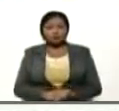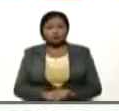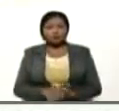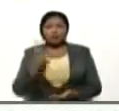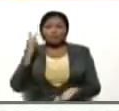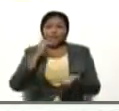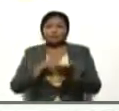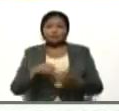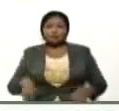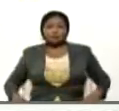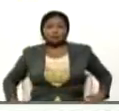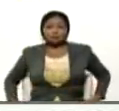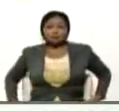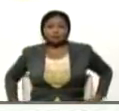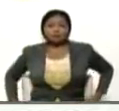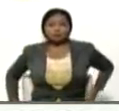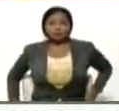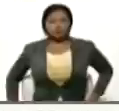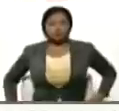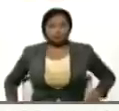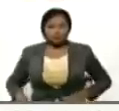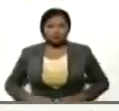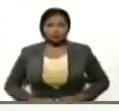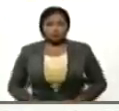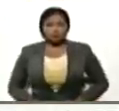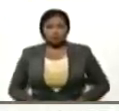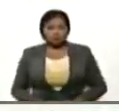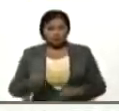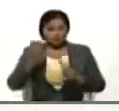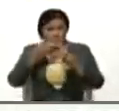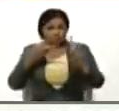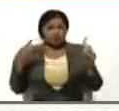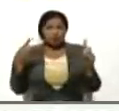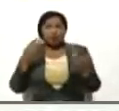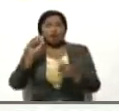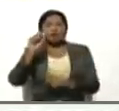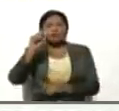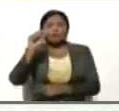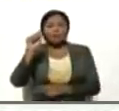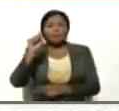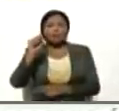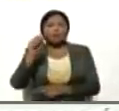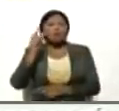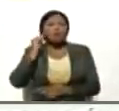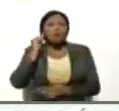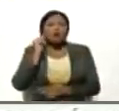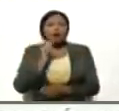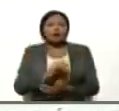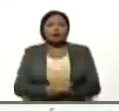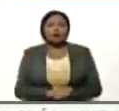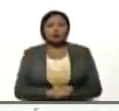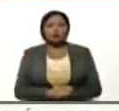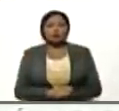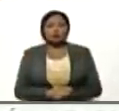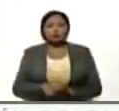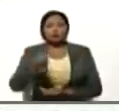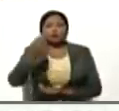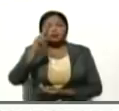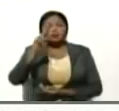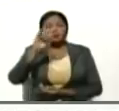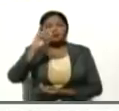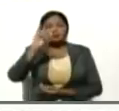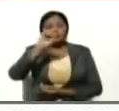presentes. Por el estado Amazonas, la alcaldía de Atabapo, Weicira Suárez.